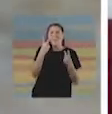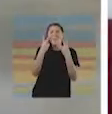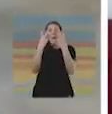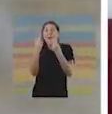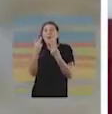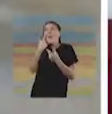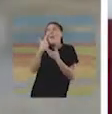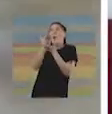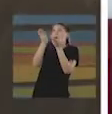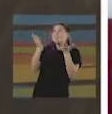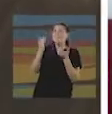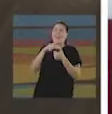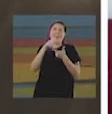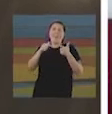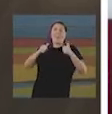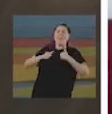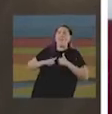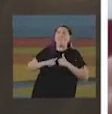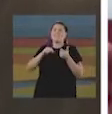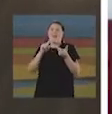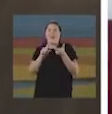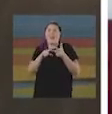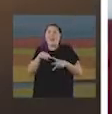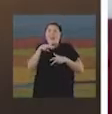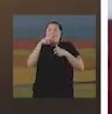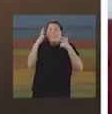de diciembre, en la primera quincena de enero, que aparte de la